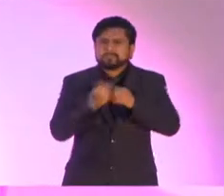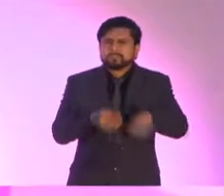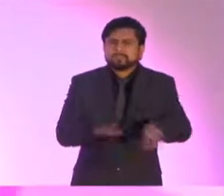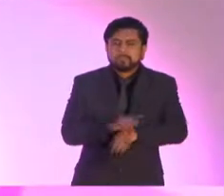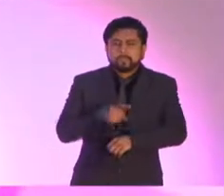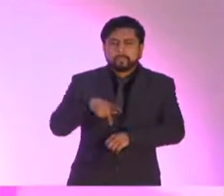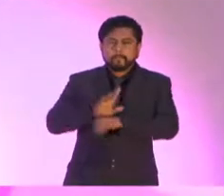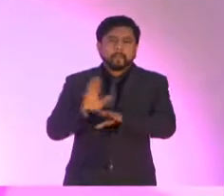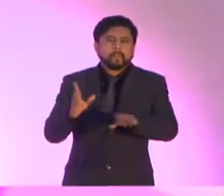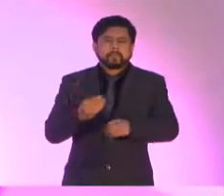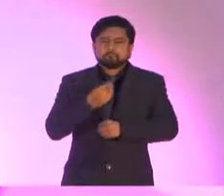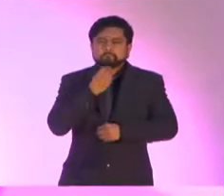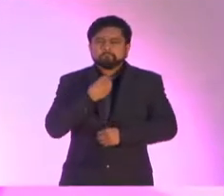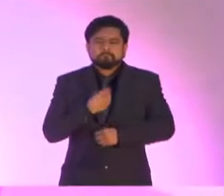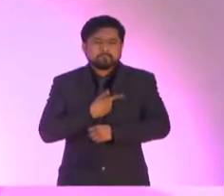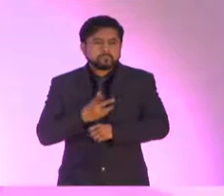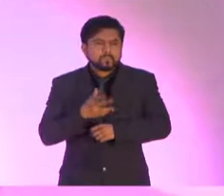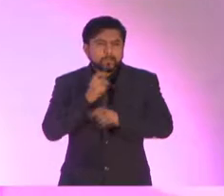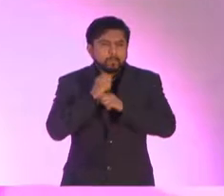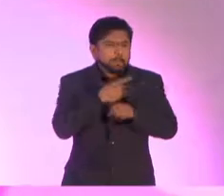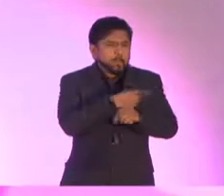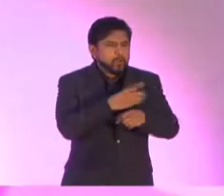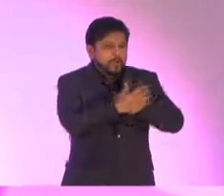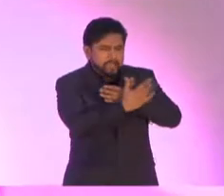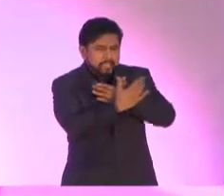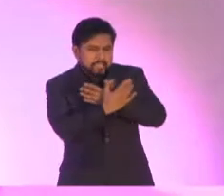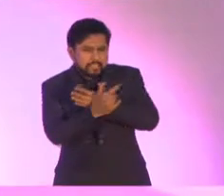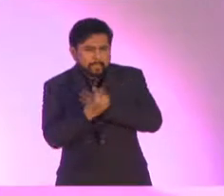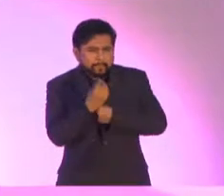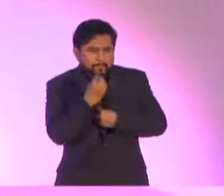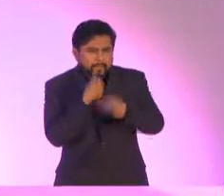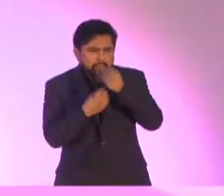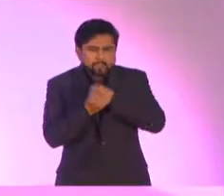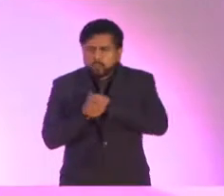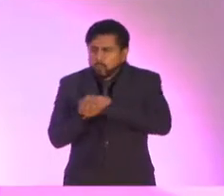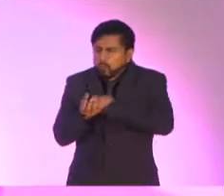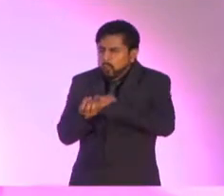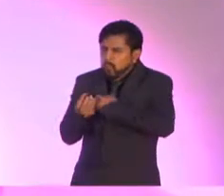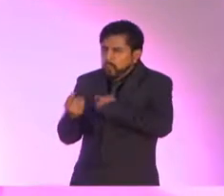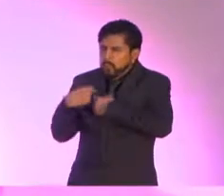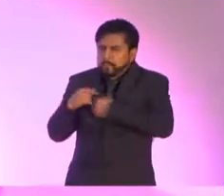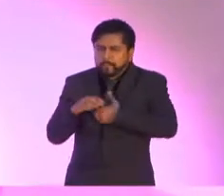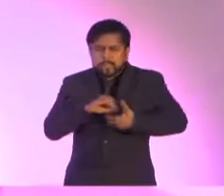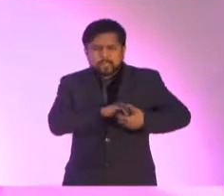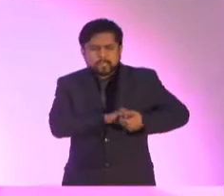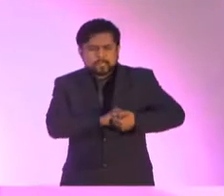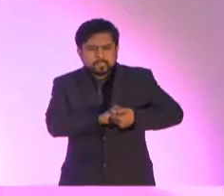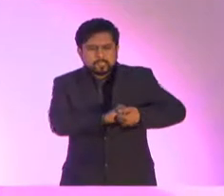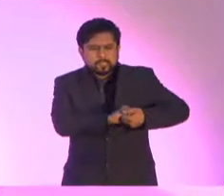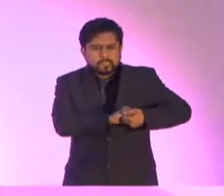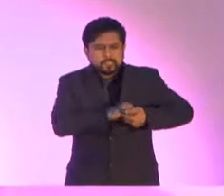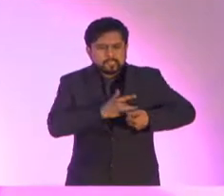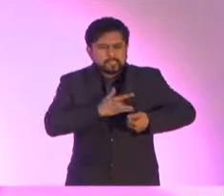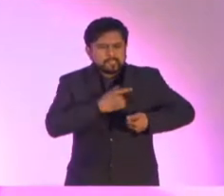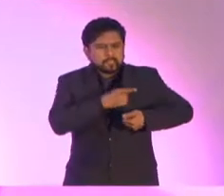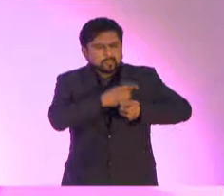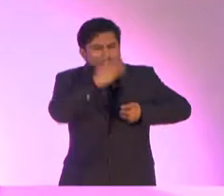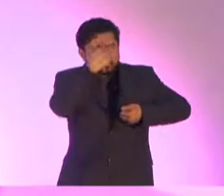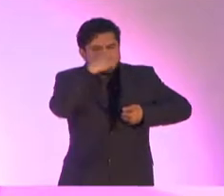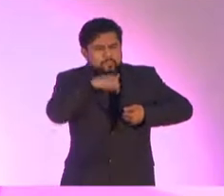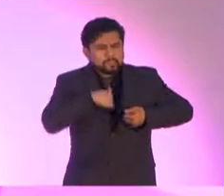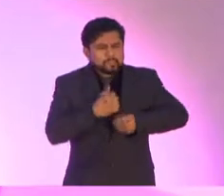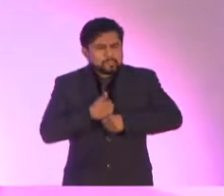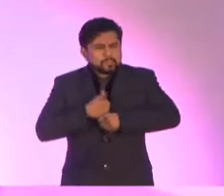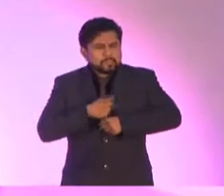me alimenta. Ella tiende la mano, sabiendo que la tomaré y moriré en ella. Yo que poco